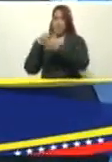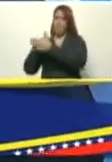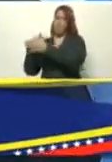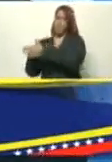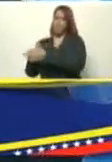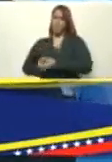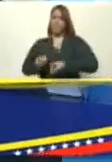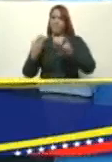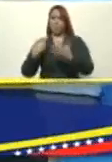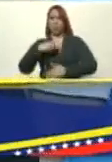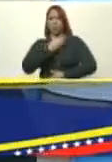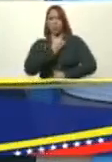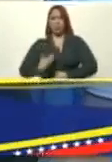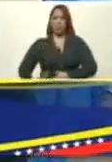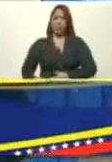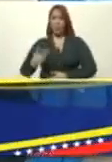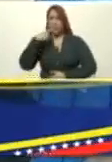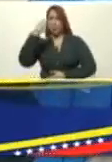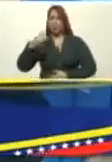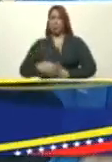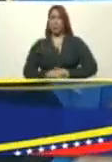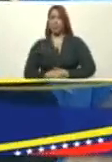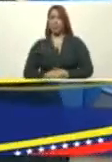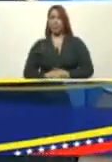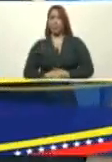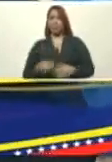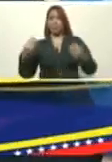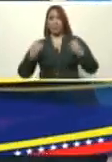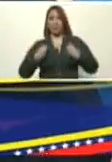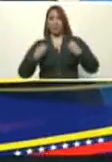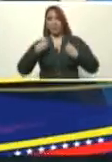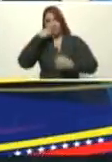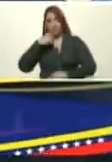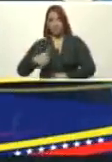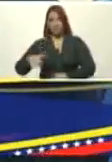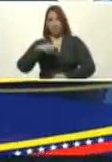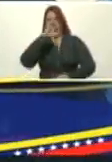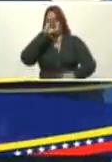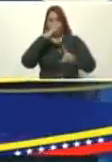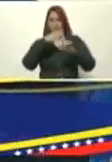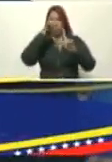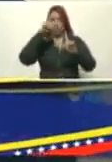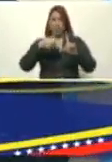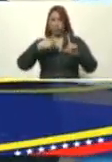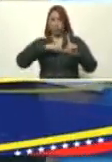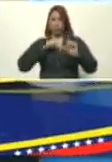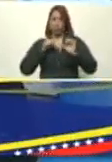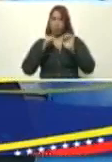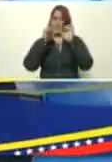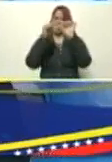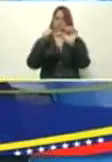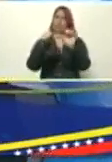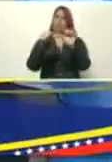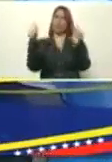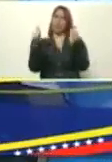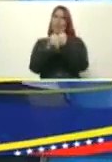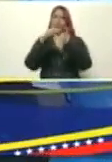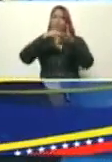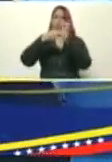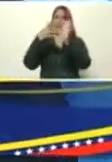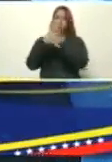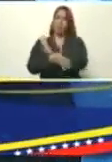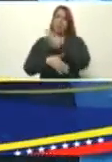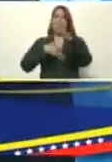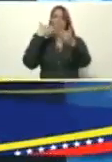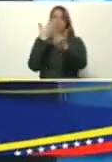ha dado nuestro presidente Nicolás Maduro es por la vida del pueblo. Y en ese marco pues seguimos nosotros con lo que ha sido hasta ahora y